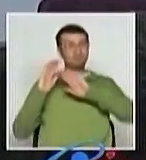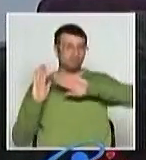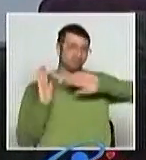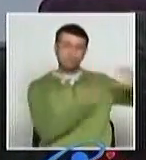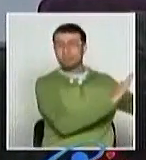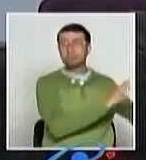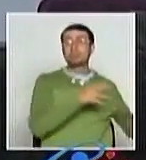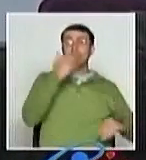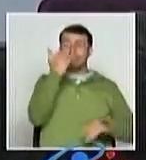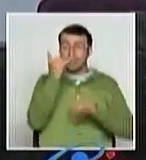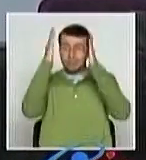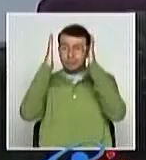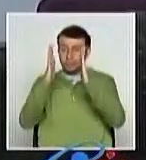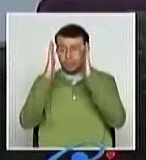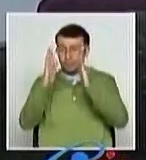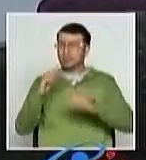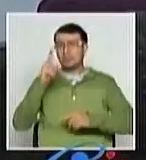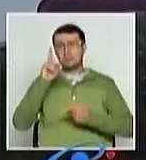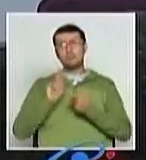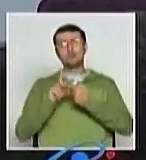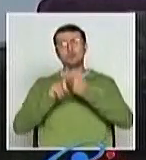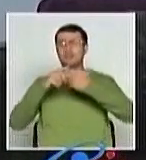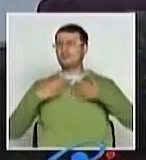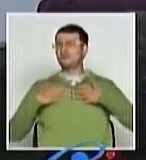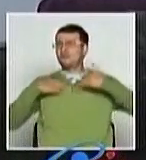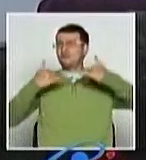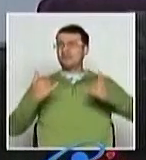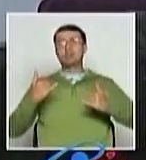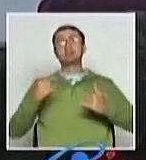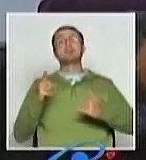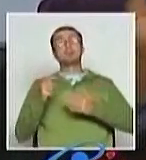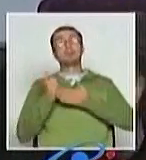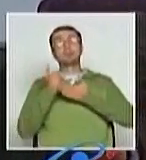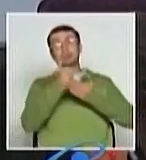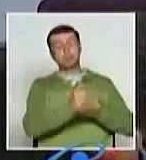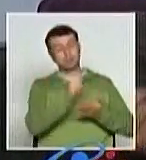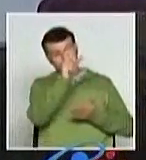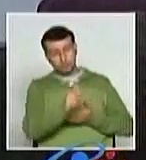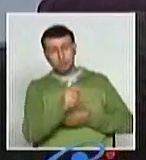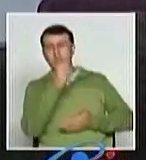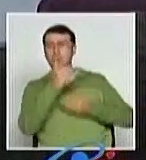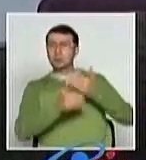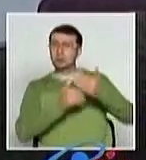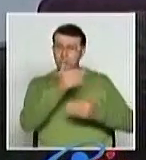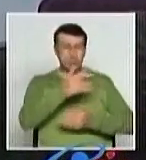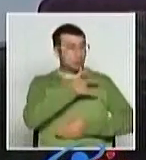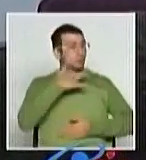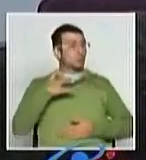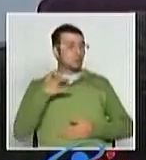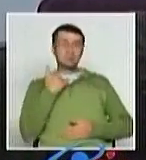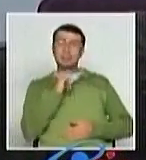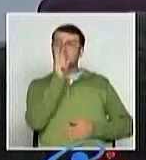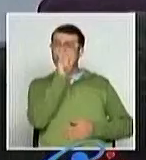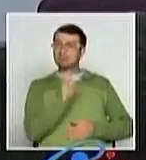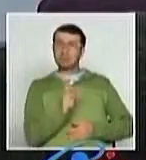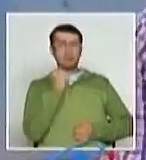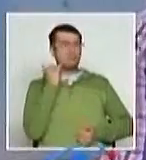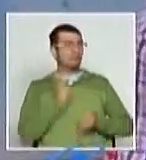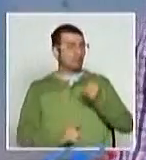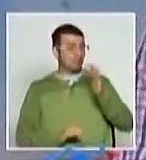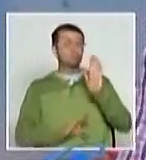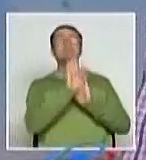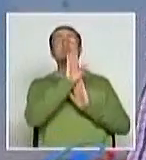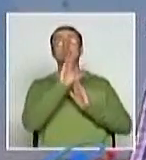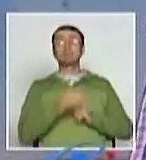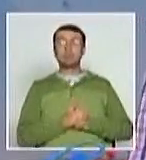logro de esa terapia es uno muy importante que la persona cuando termine el proceso terapéutico sea mejor ser humano Doctor Rojas muchas